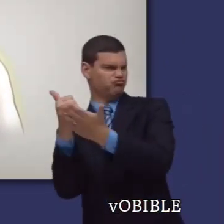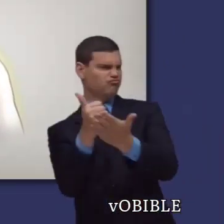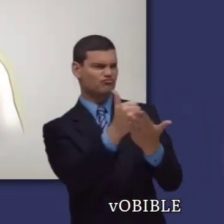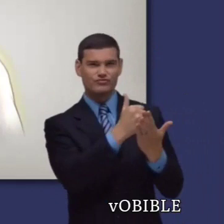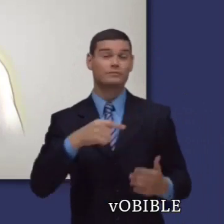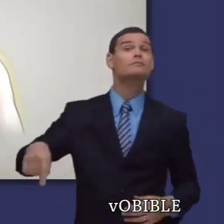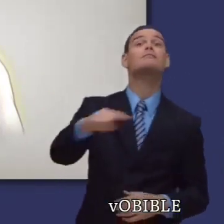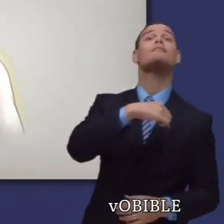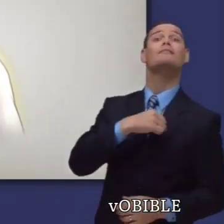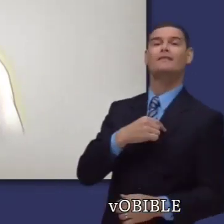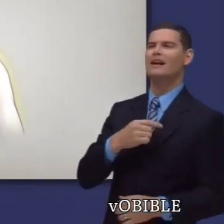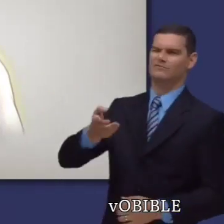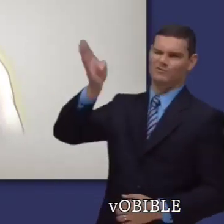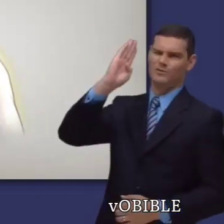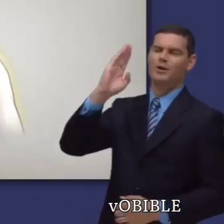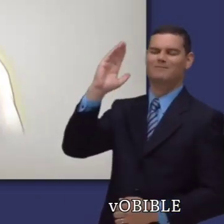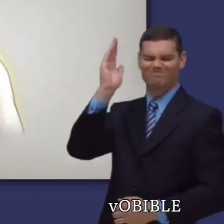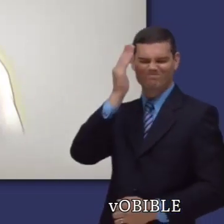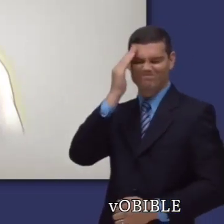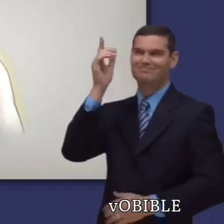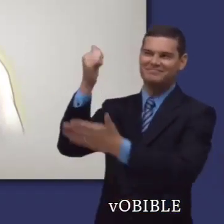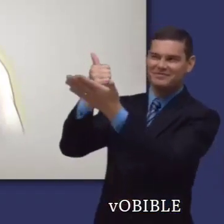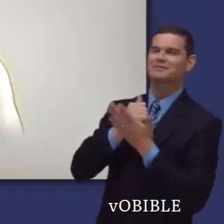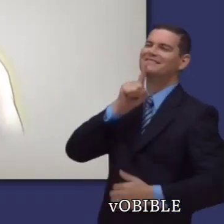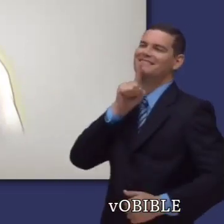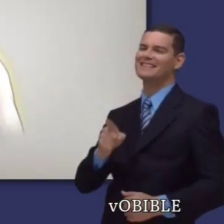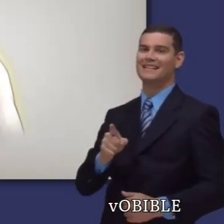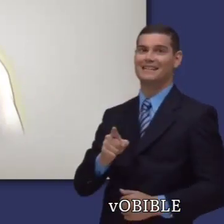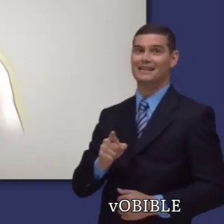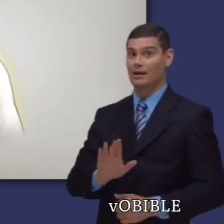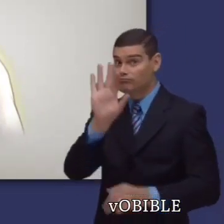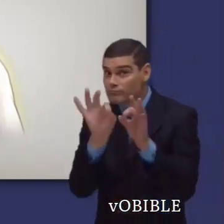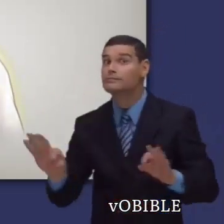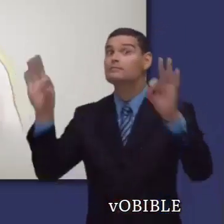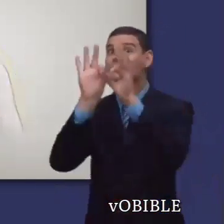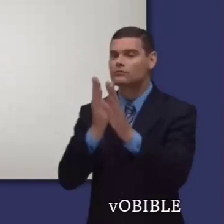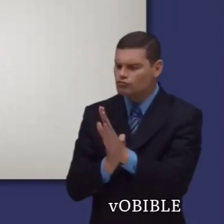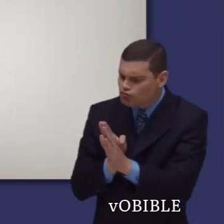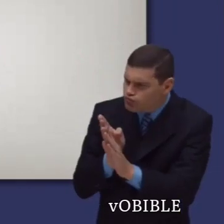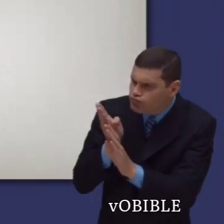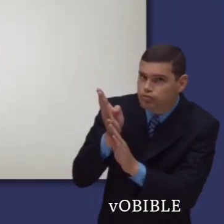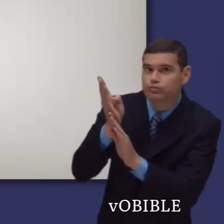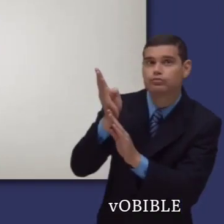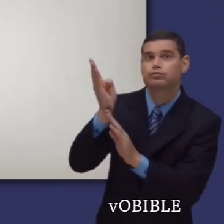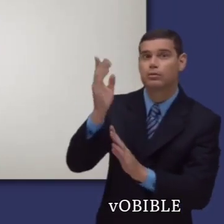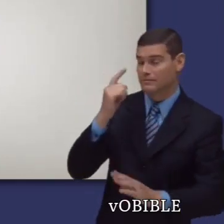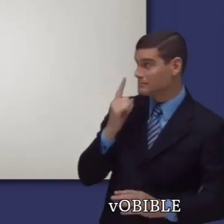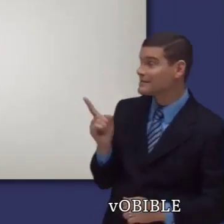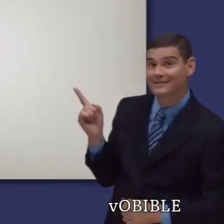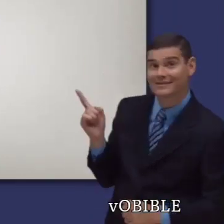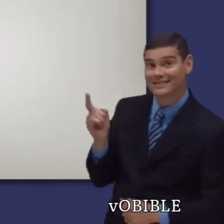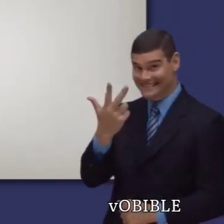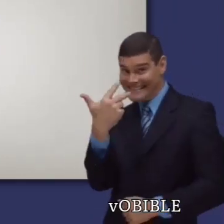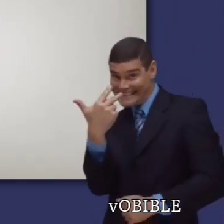fe. Tener una fe como la de Cristo significa tener también una conducta santa. Por eso, entre los consejos